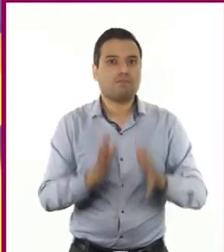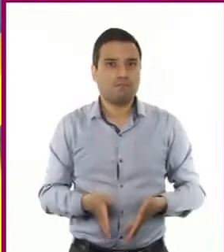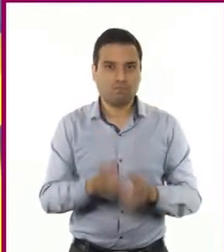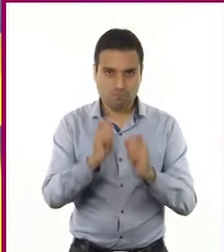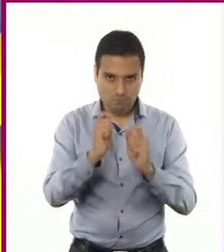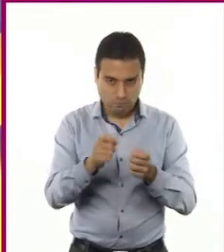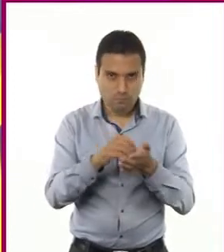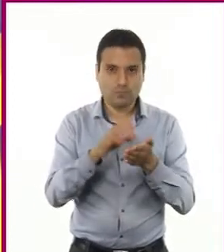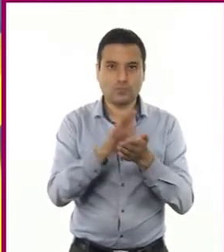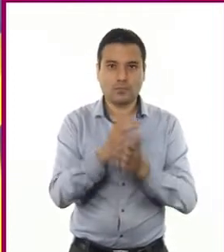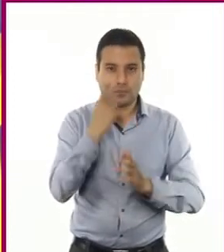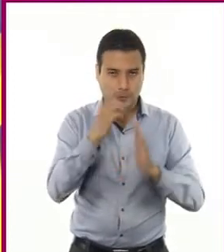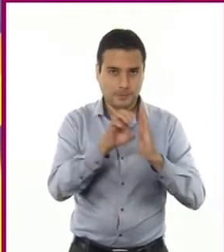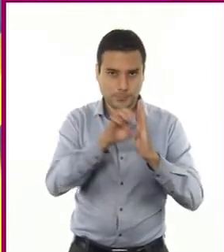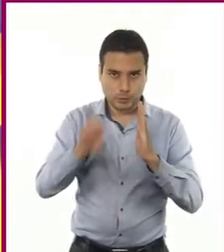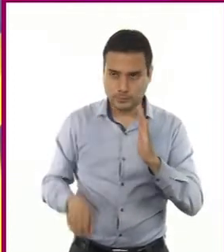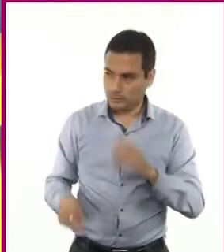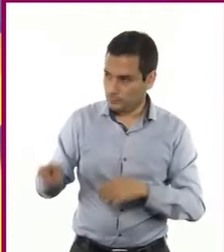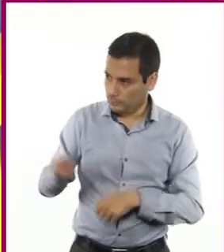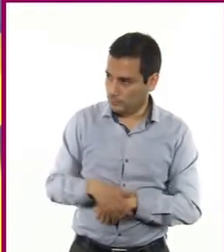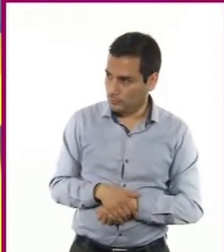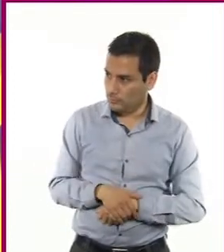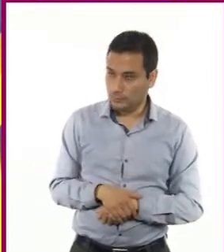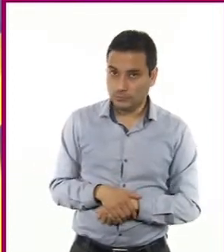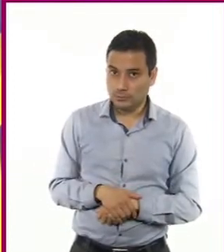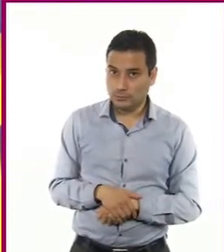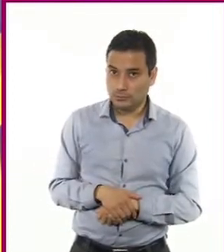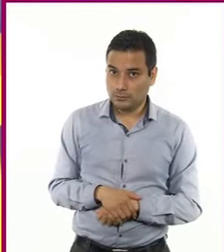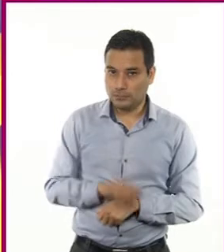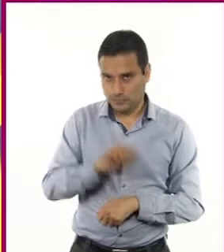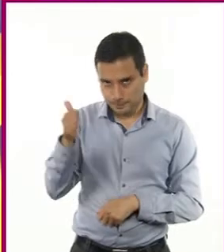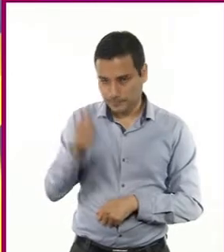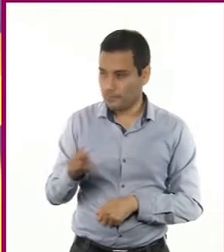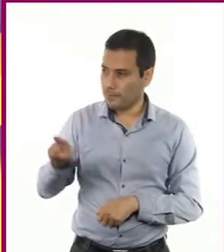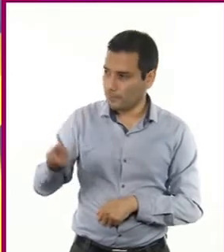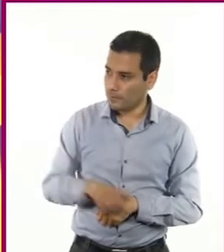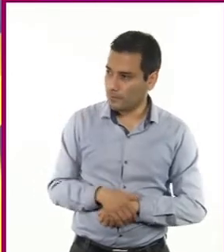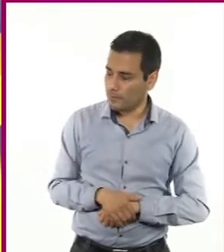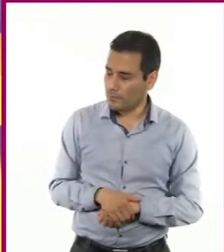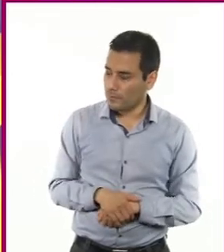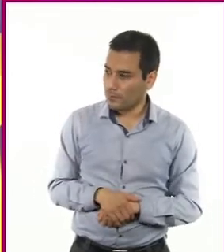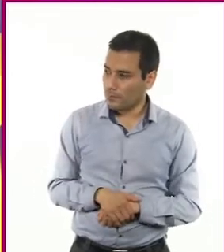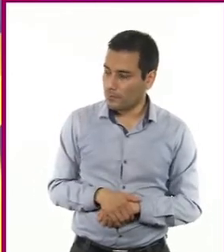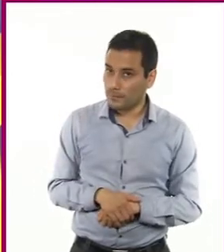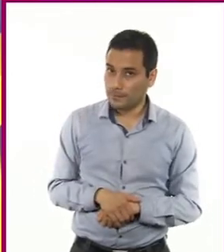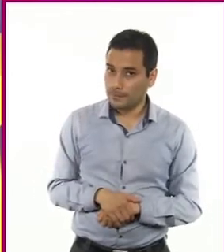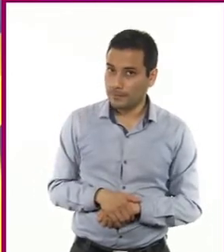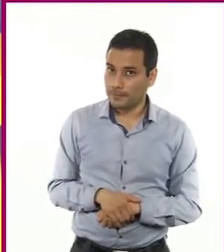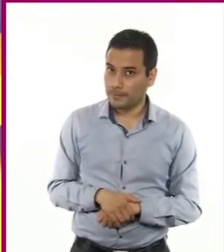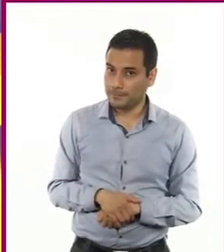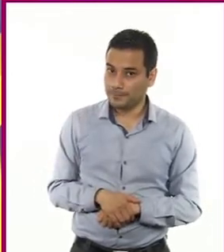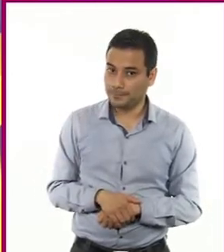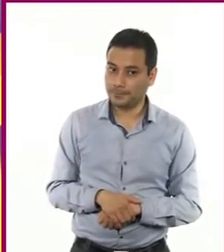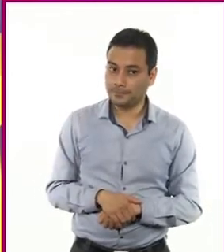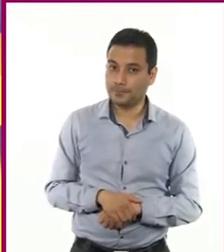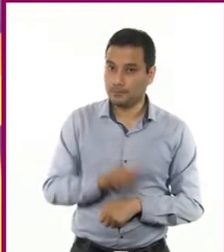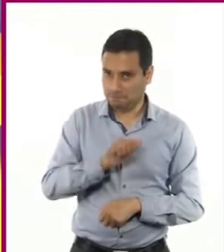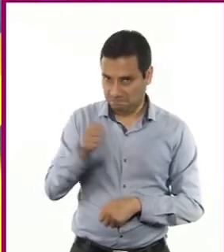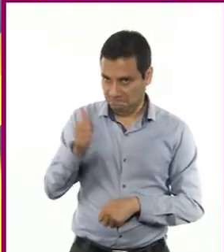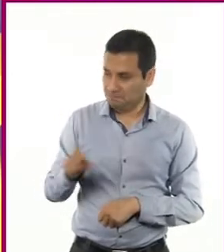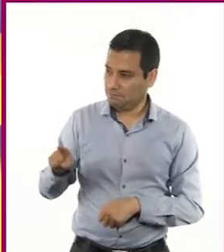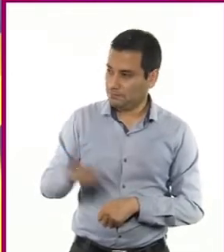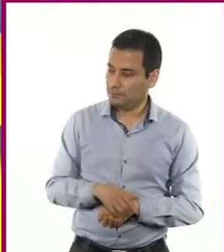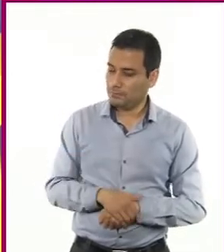tales como el Partido Mexicano de los Trabajadores, PMT, el Partido Revolucionario de los Trabajadores, PRT, y el